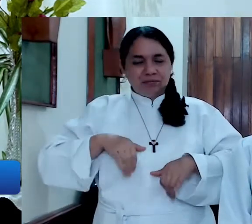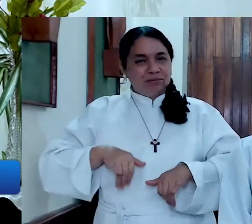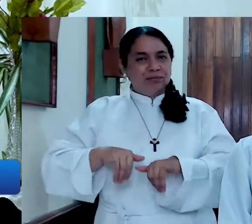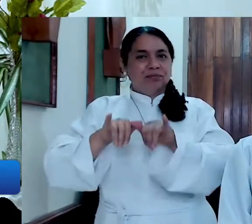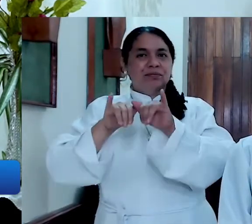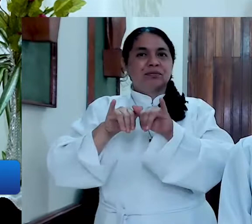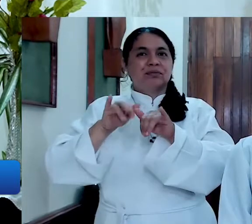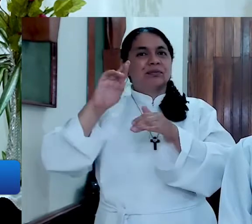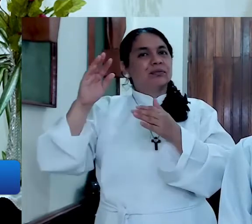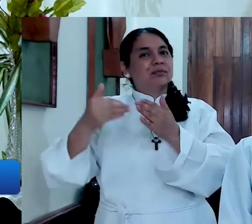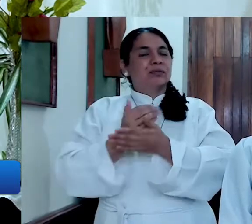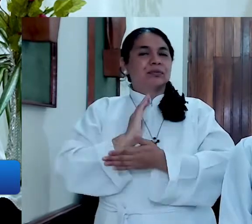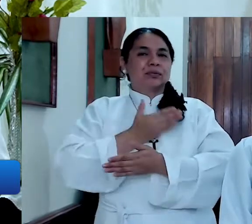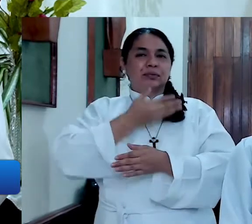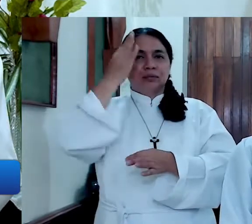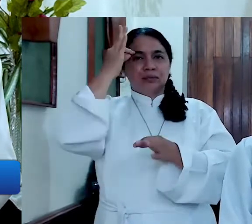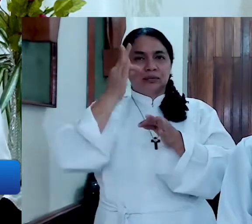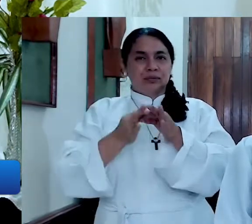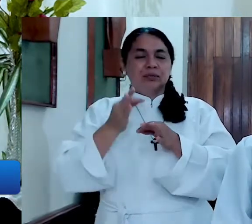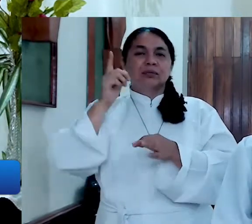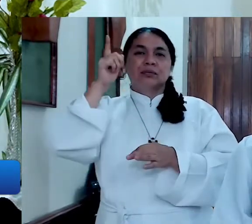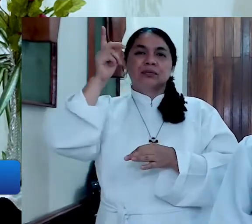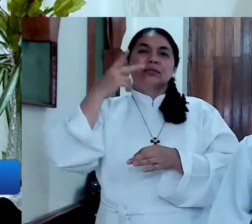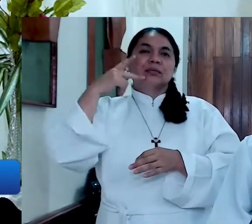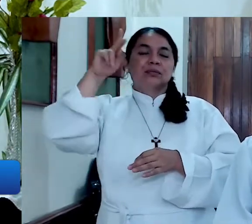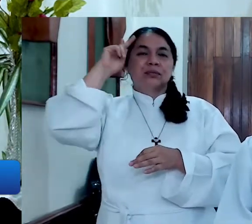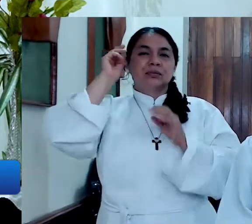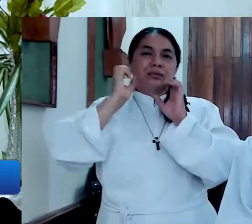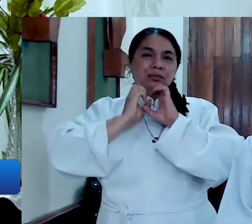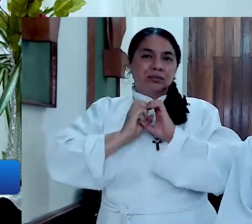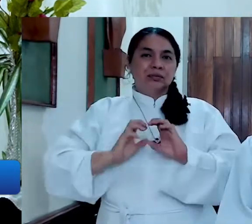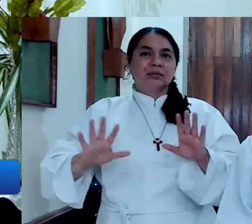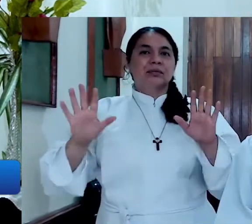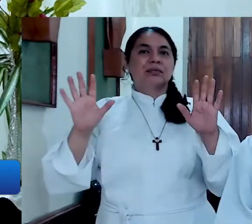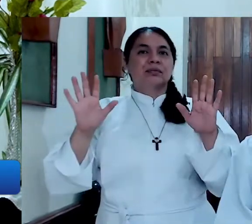renovar nuestra fe en el Padre misericordioso,